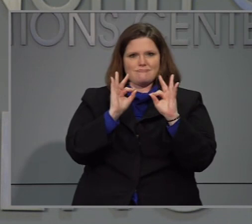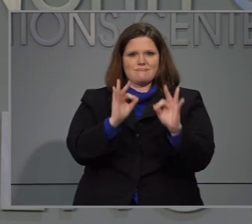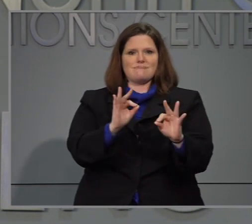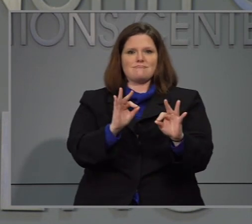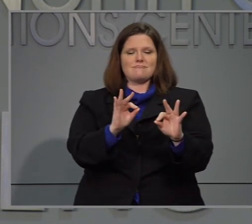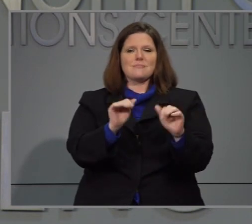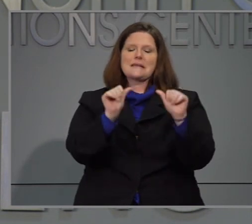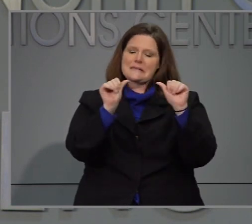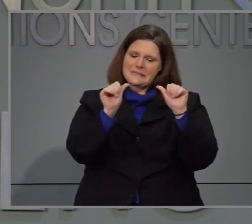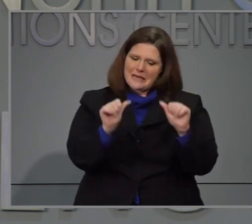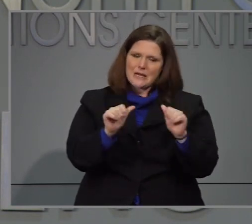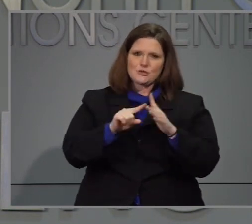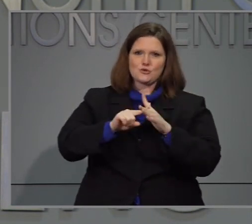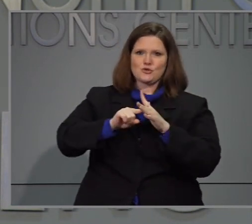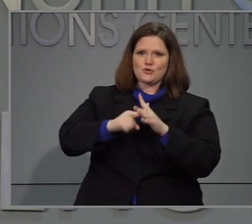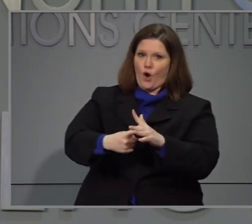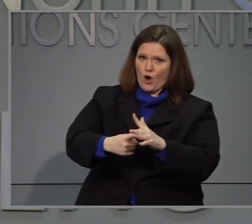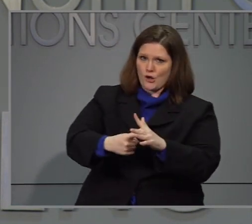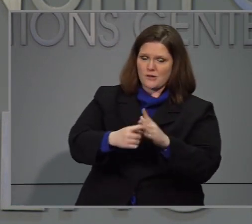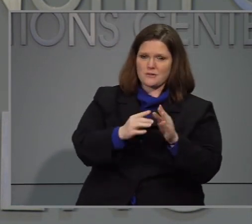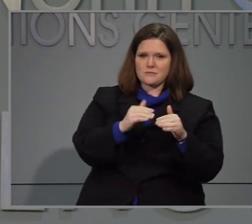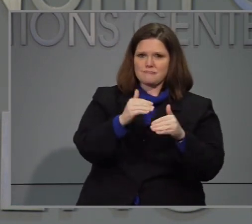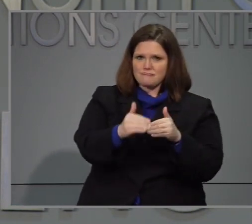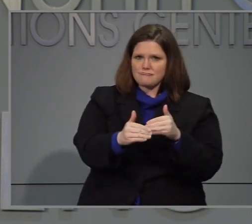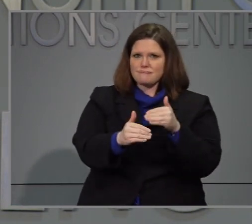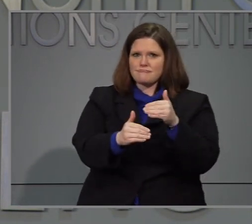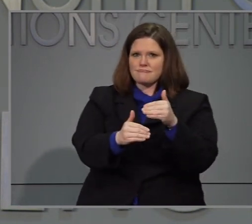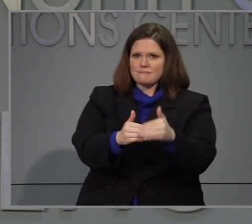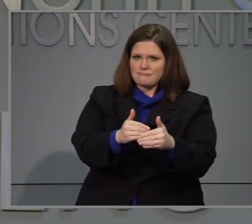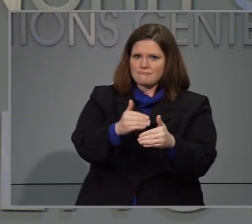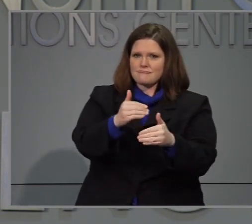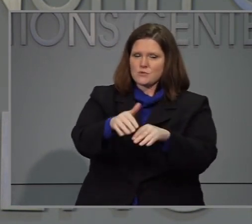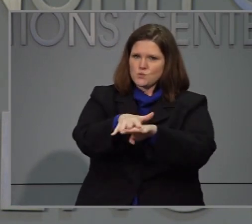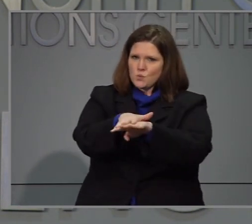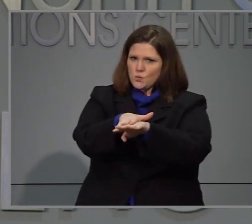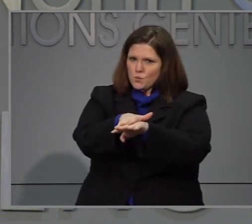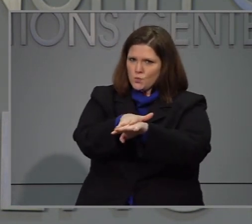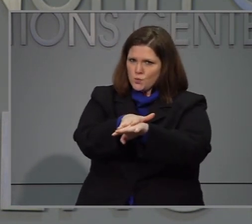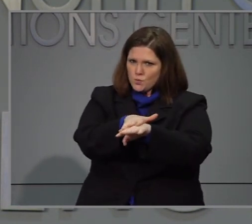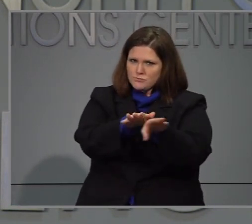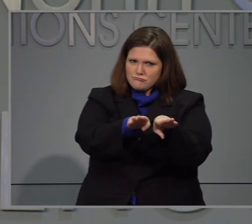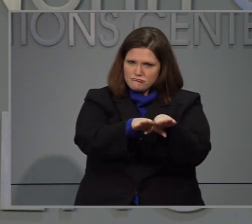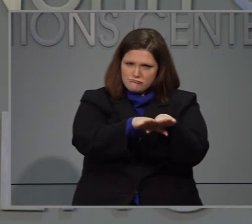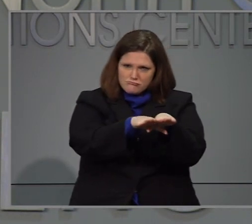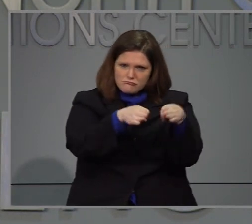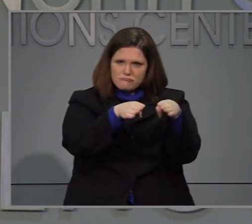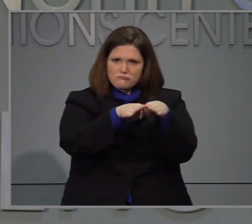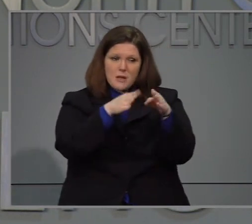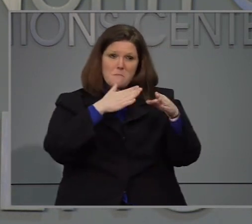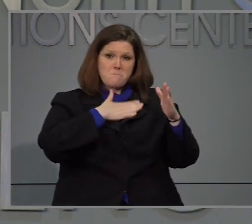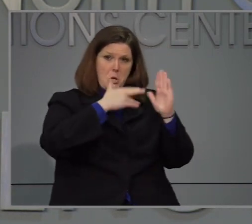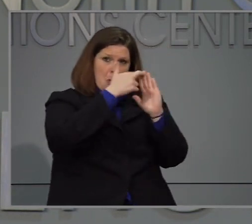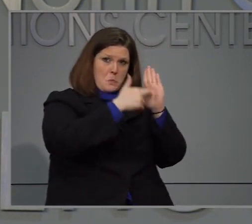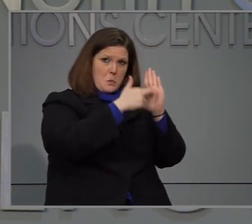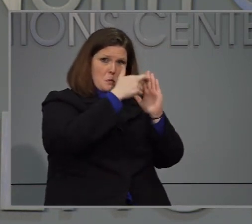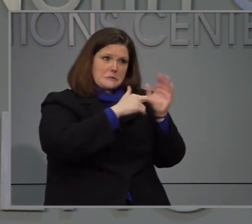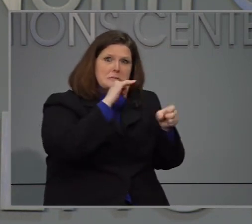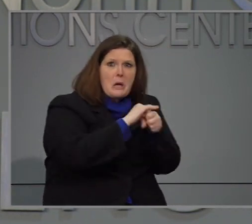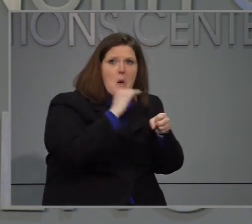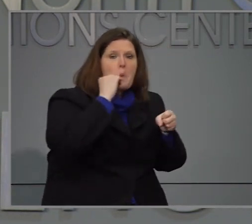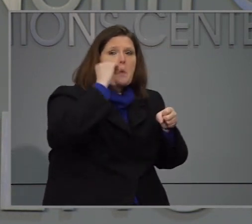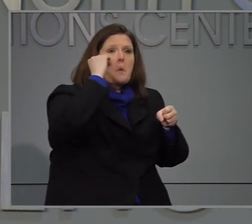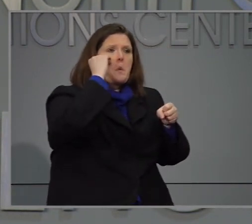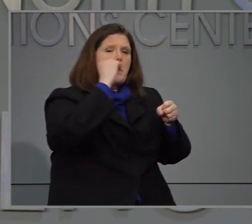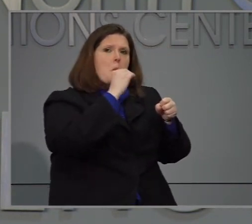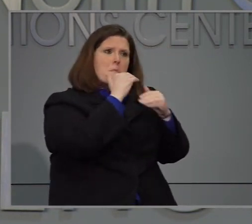estén bien para que podamos pasar a la siguiente fase y relajar las restricciones de quedarse en